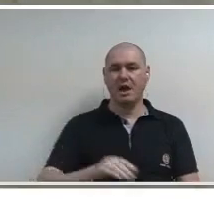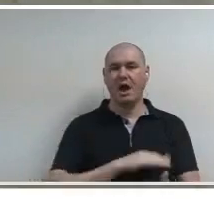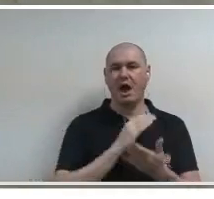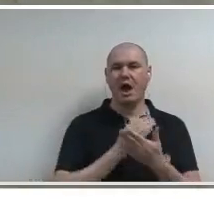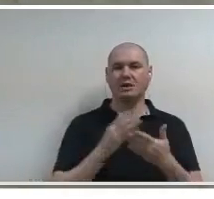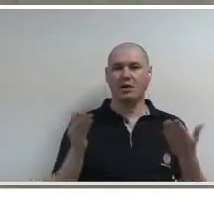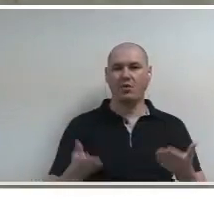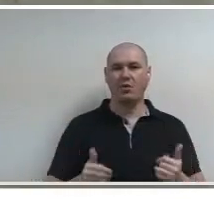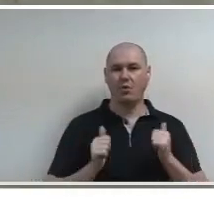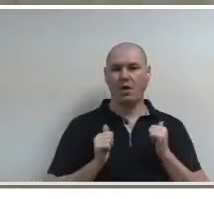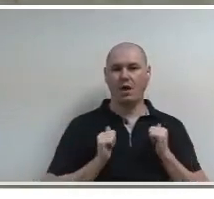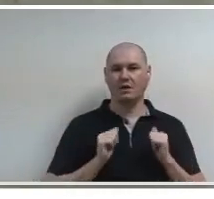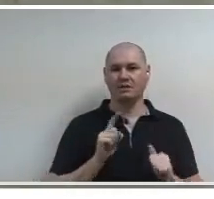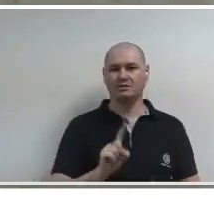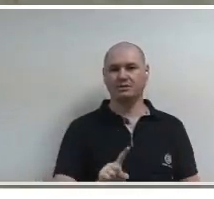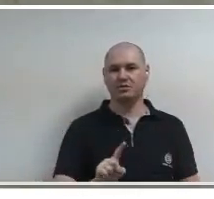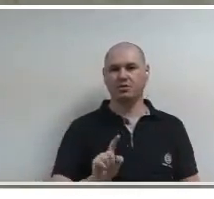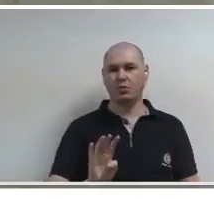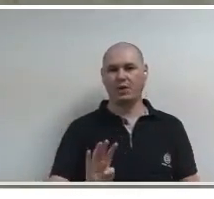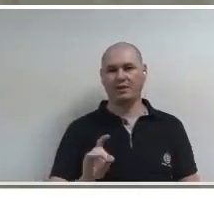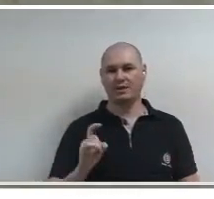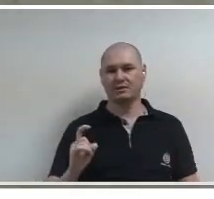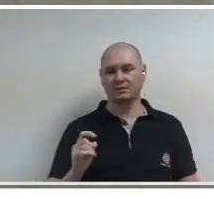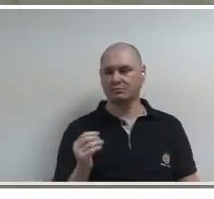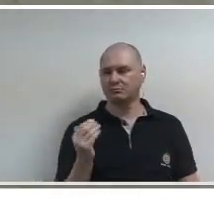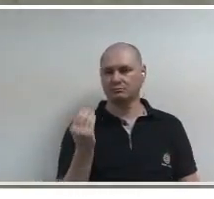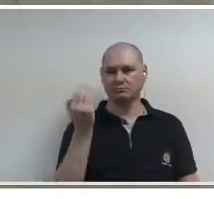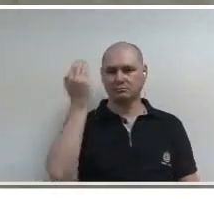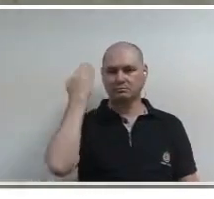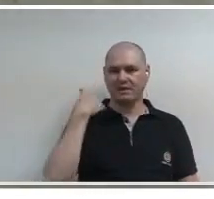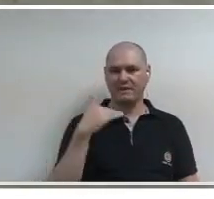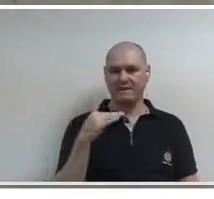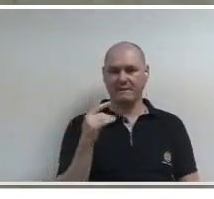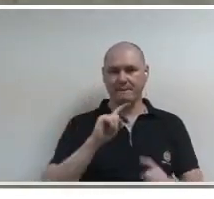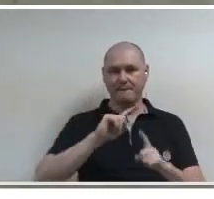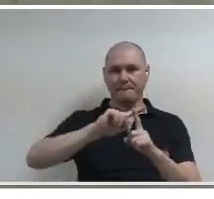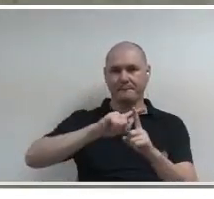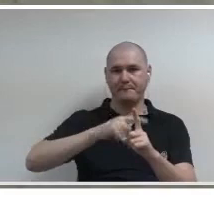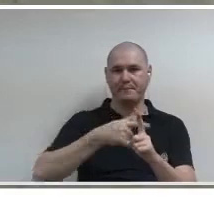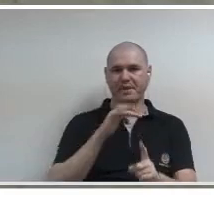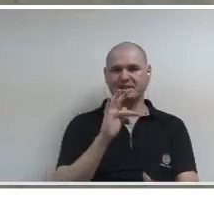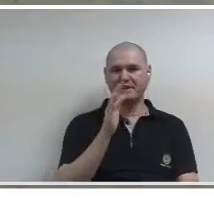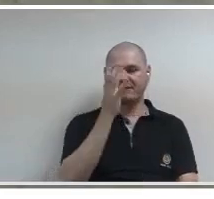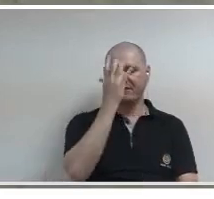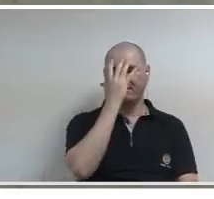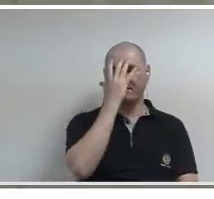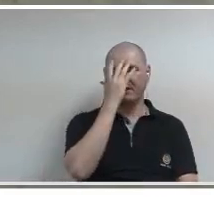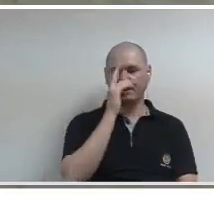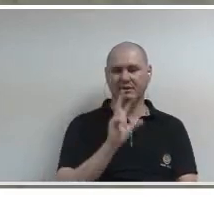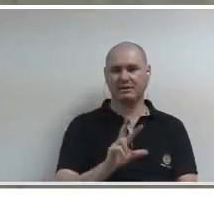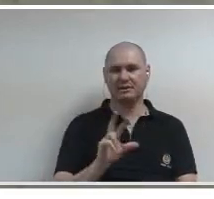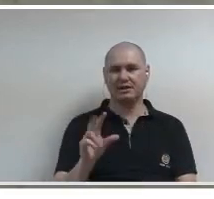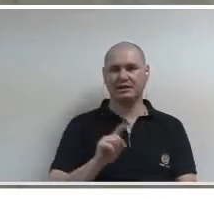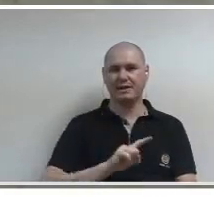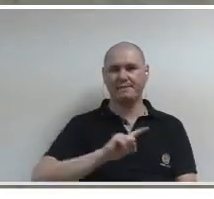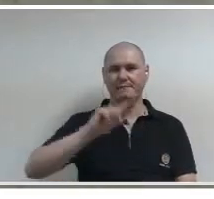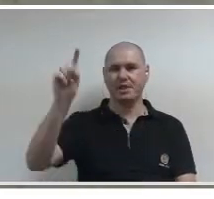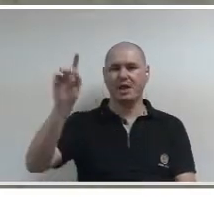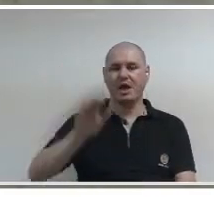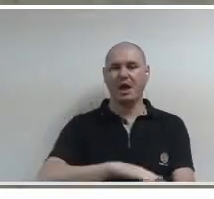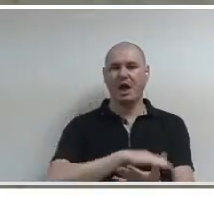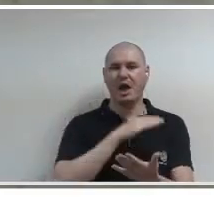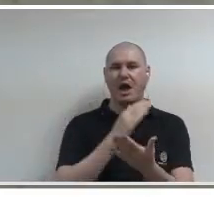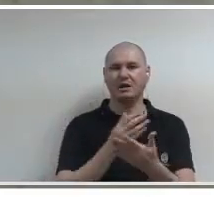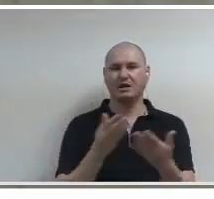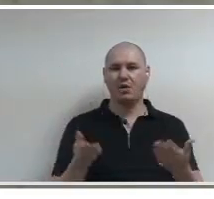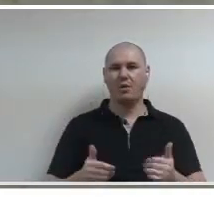33.838 documentos o pues está aniteramos 147 documentos donde más upe dice 33.026